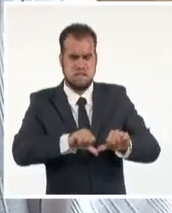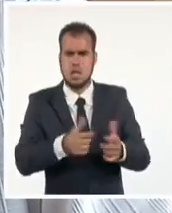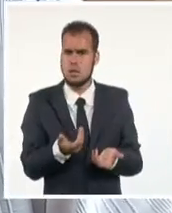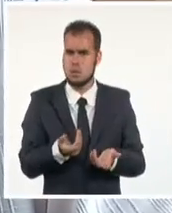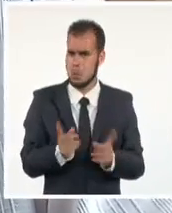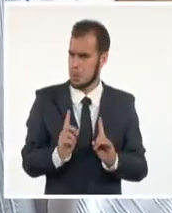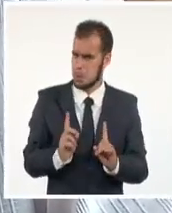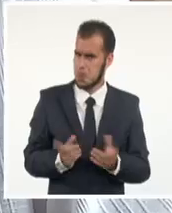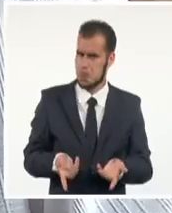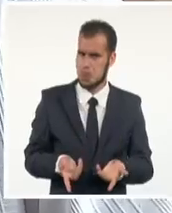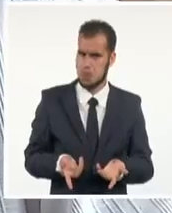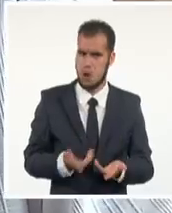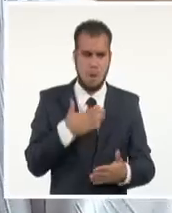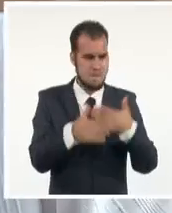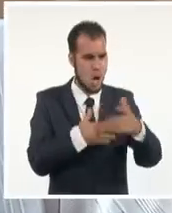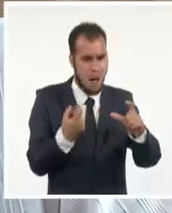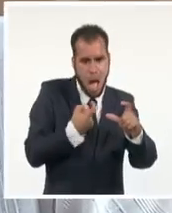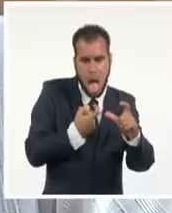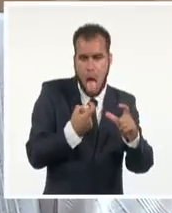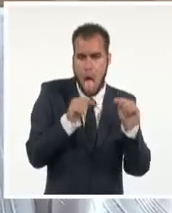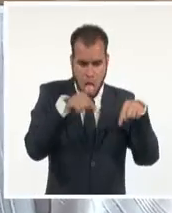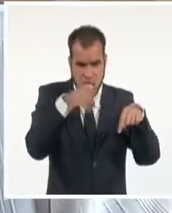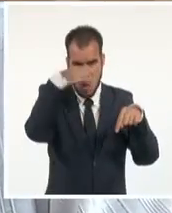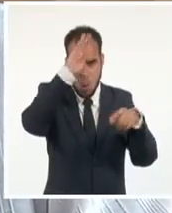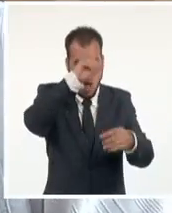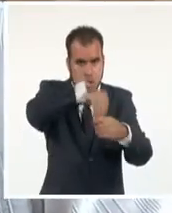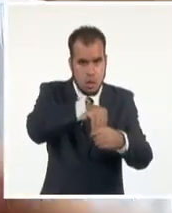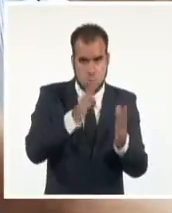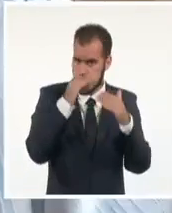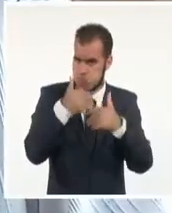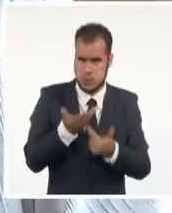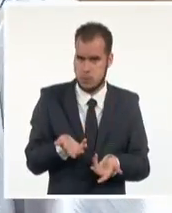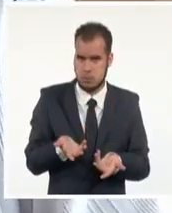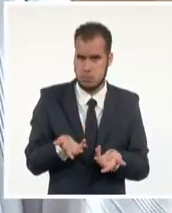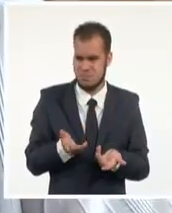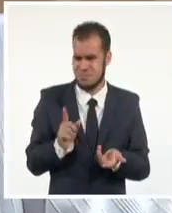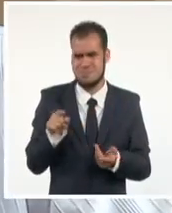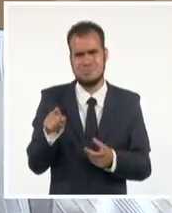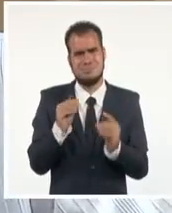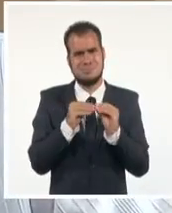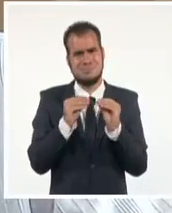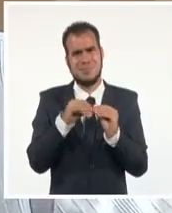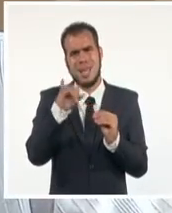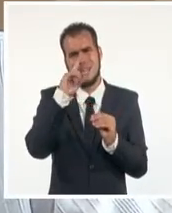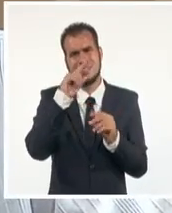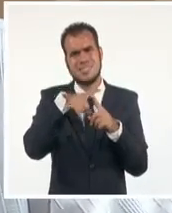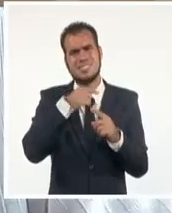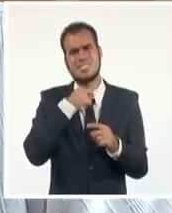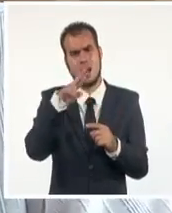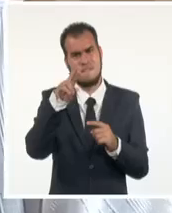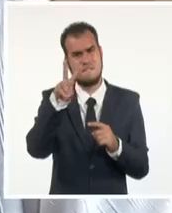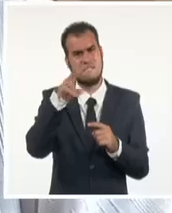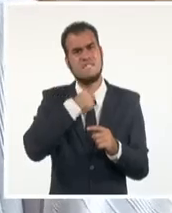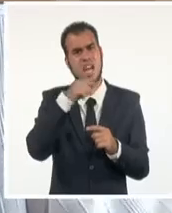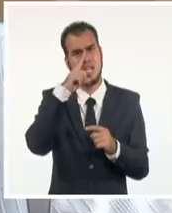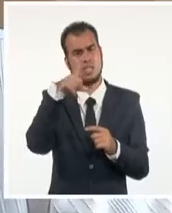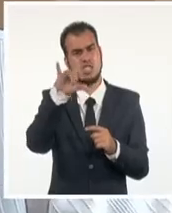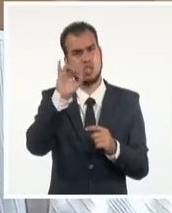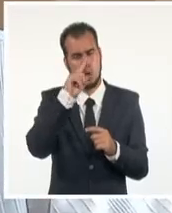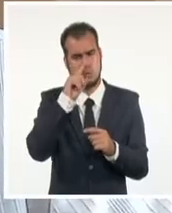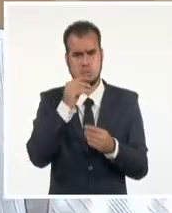por COVID-19. Pero si tanto necesitamos un corredor humanitario, con vuelos de aviones con ayuda desde la Florida, ¿por qué no